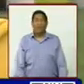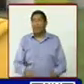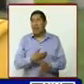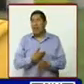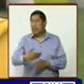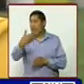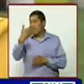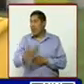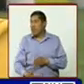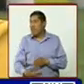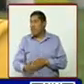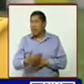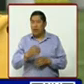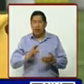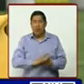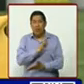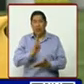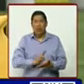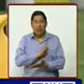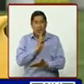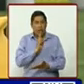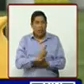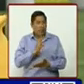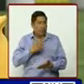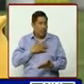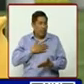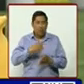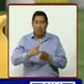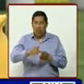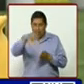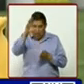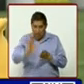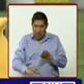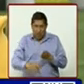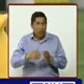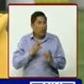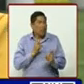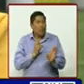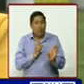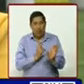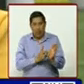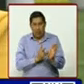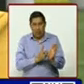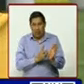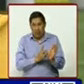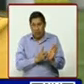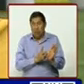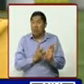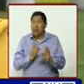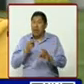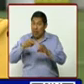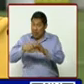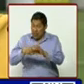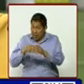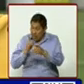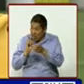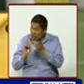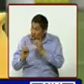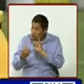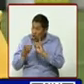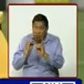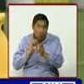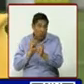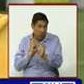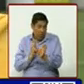Terminando yo la universidad, yo soy licenciado en psicología, decido estudiar psicología deportiva y especializarme en ello, y